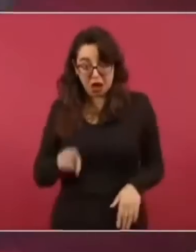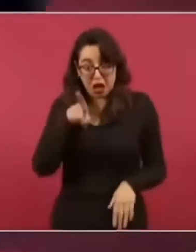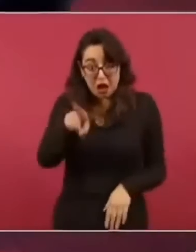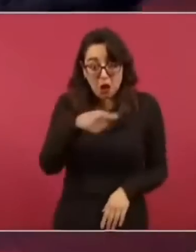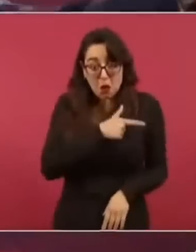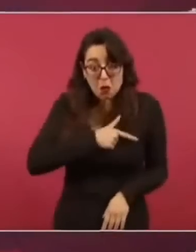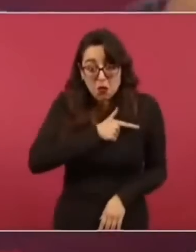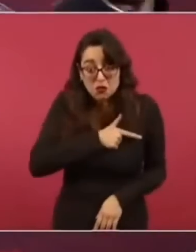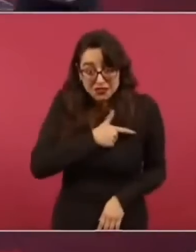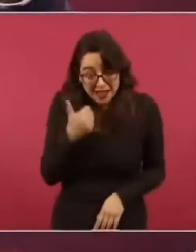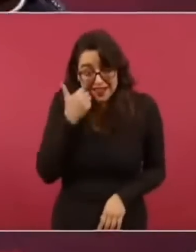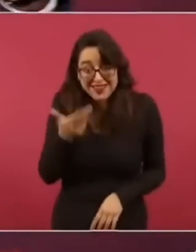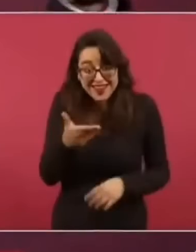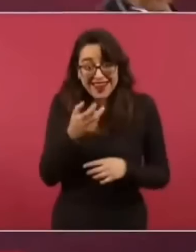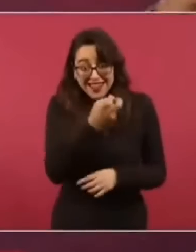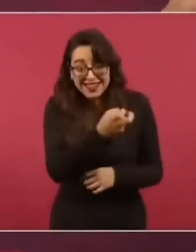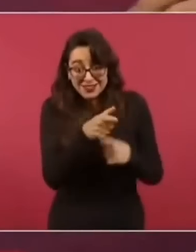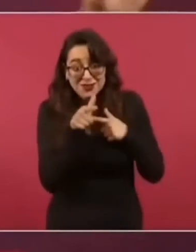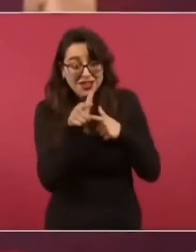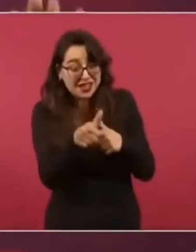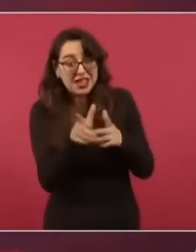Está clarísimo todo.